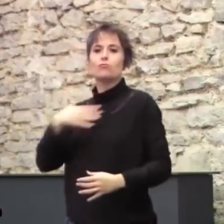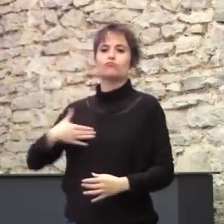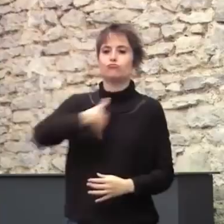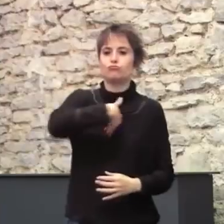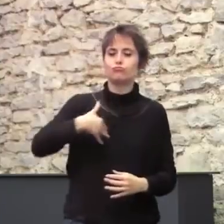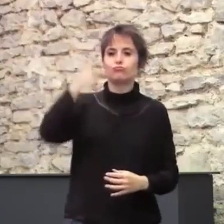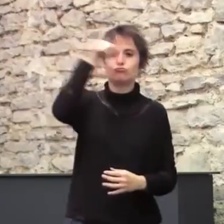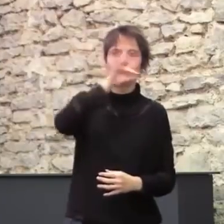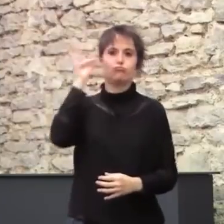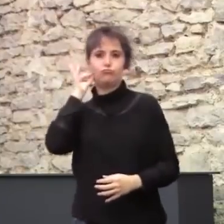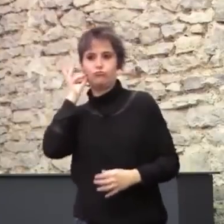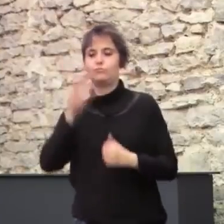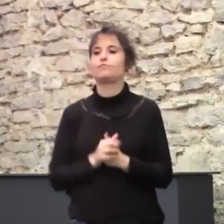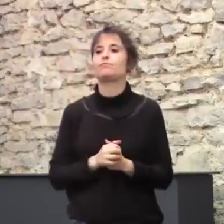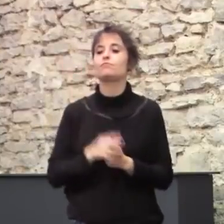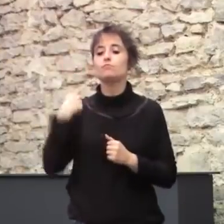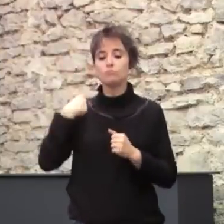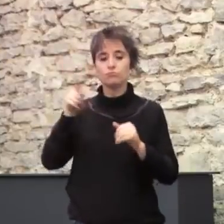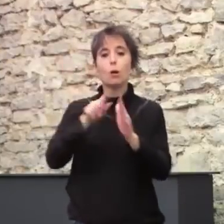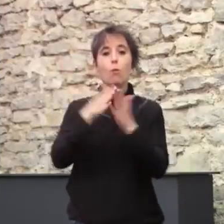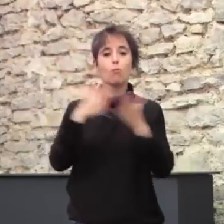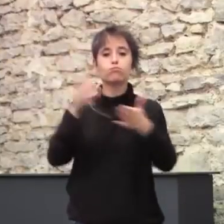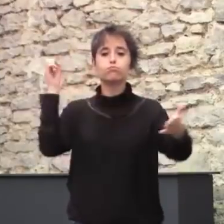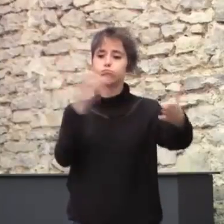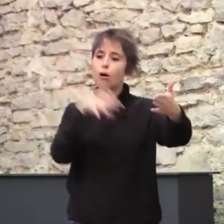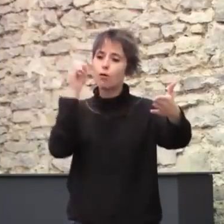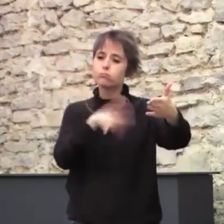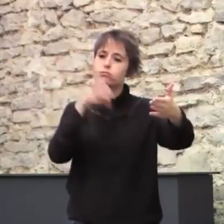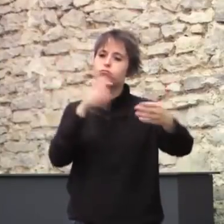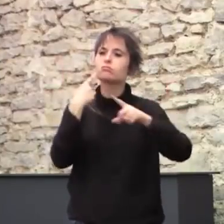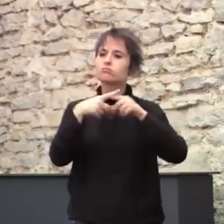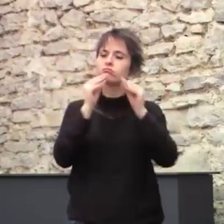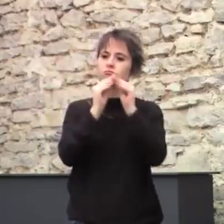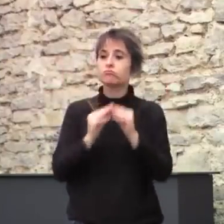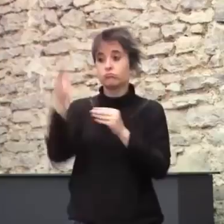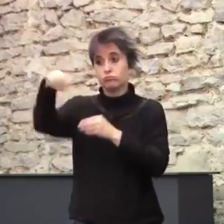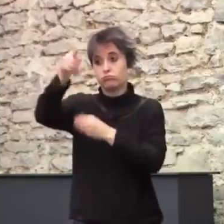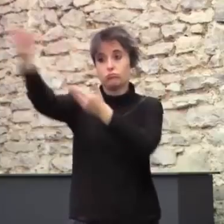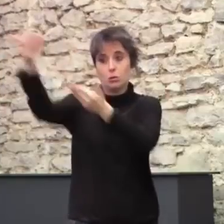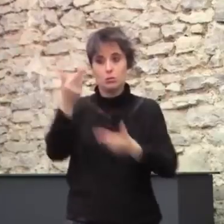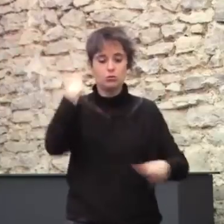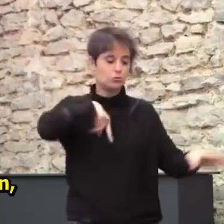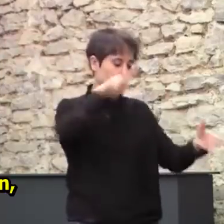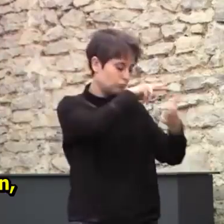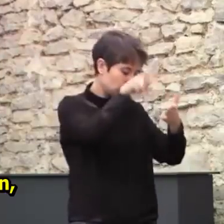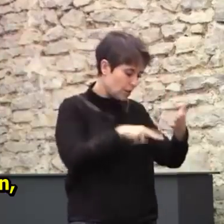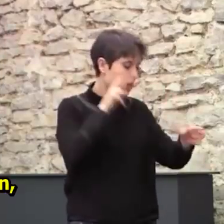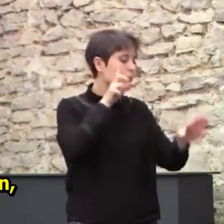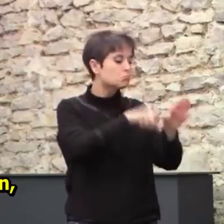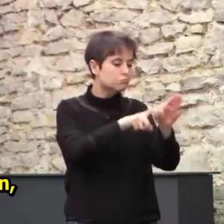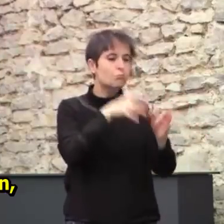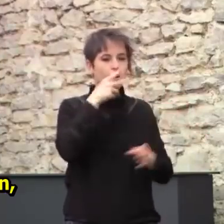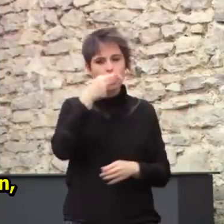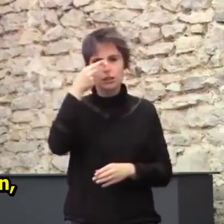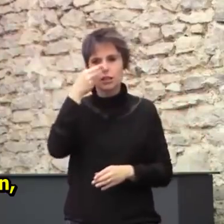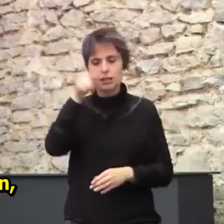género. Tiene un blog en el que escribe y al cual os invito a que leáis porque es súper